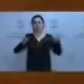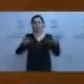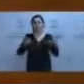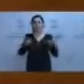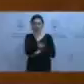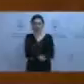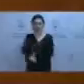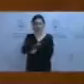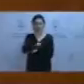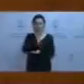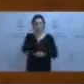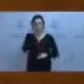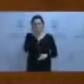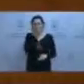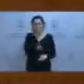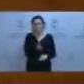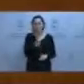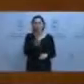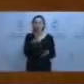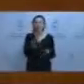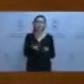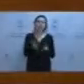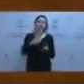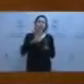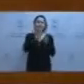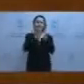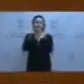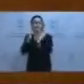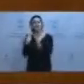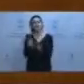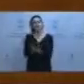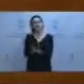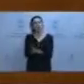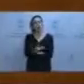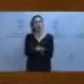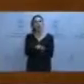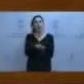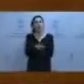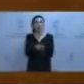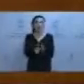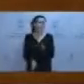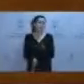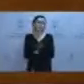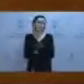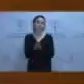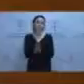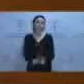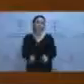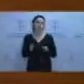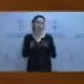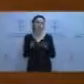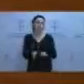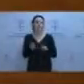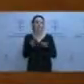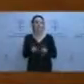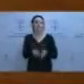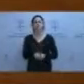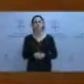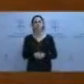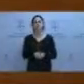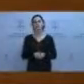mí no me gusta. Yo prefiero hablar de otro tipo de cuestiones, hablar de argumentos. Y es lo que voy a seguir haciendo.